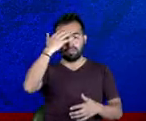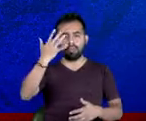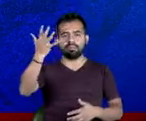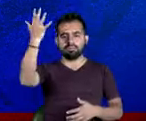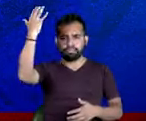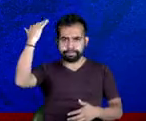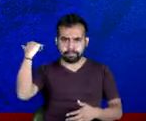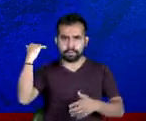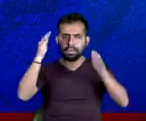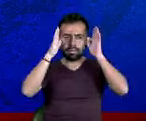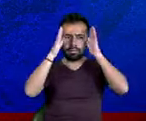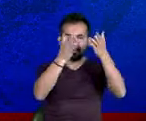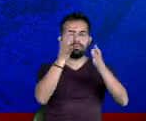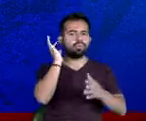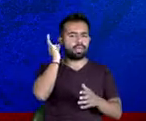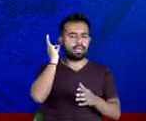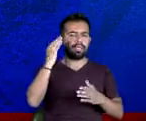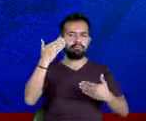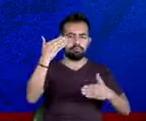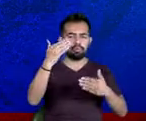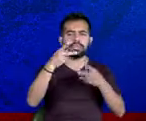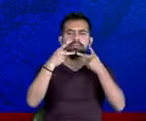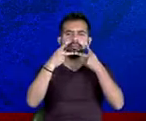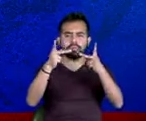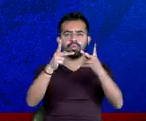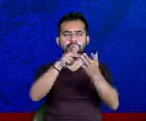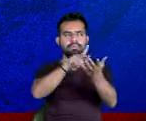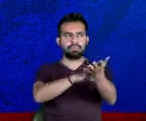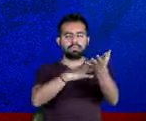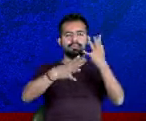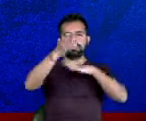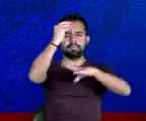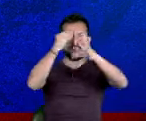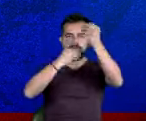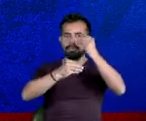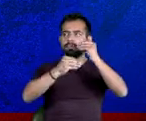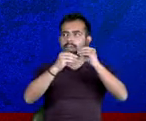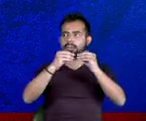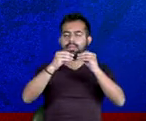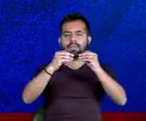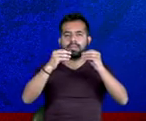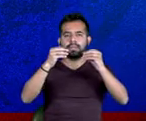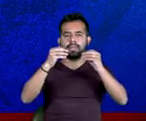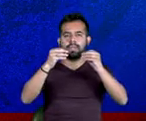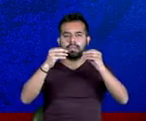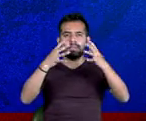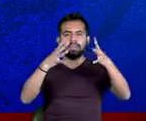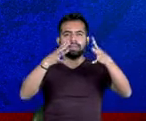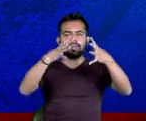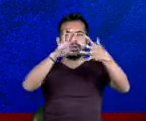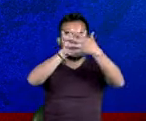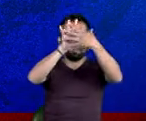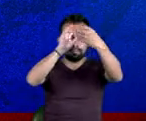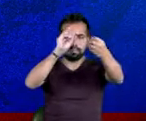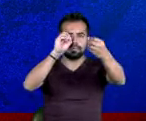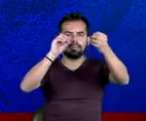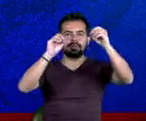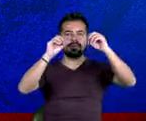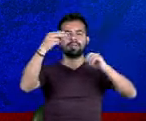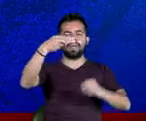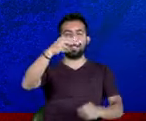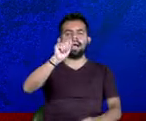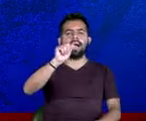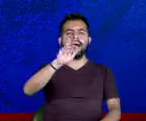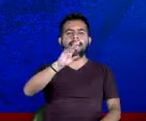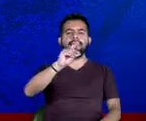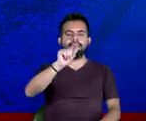liderazgo, mujeres y política pública y un programa de aprendizaje y comprensión en la Universidad de Harvard. Es